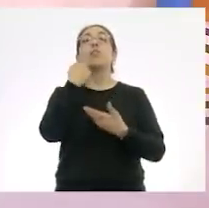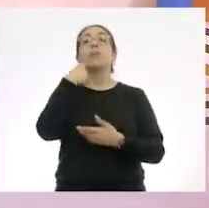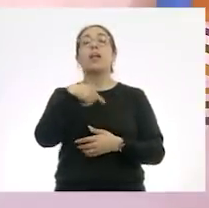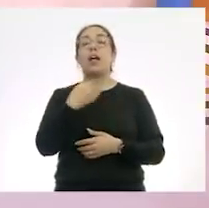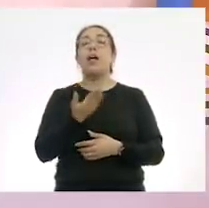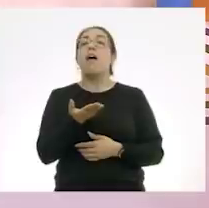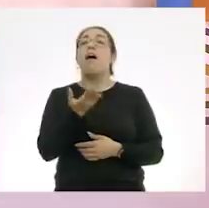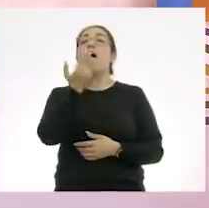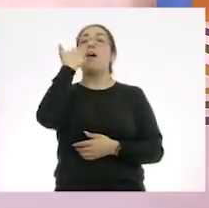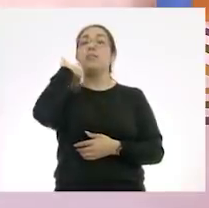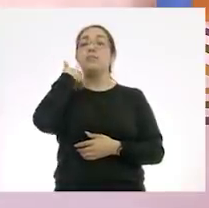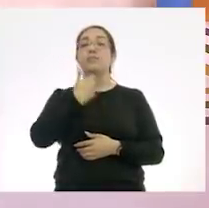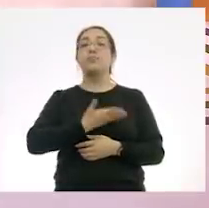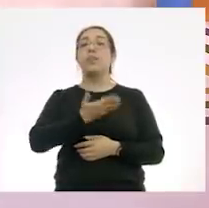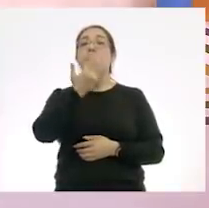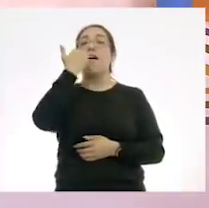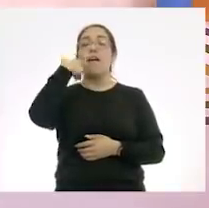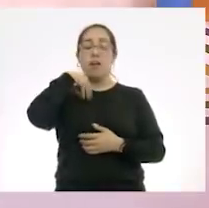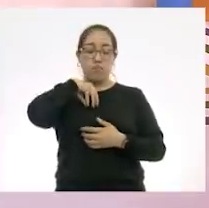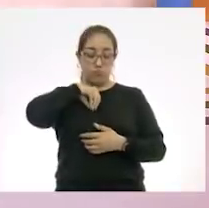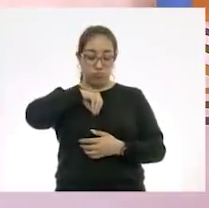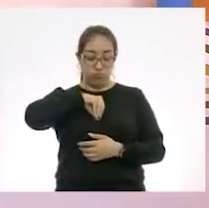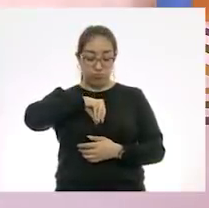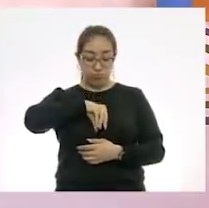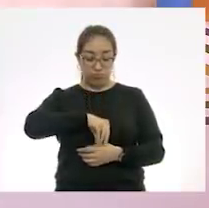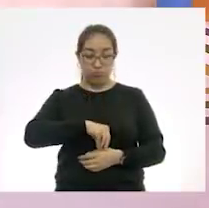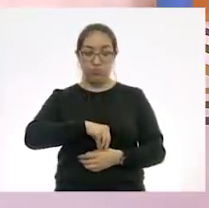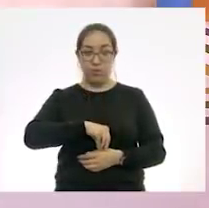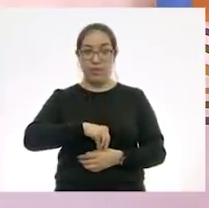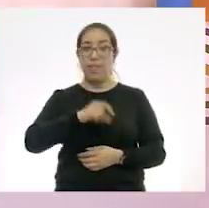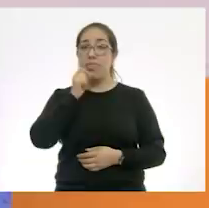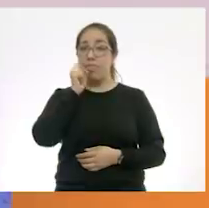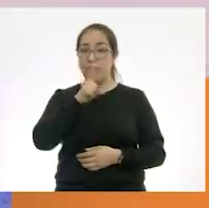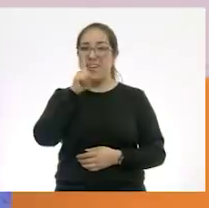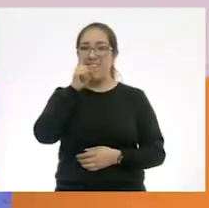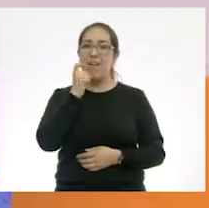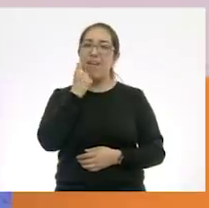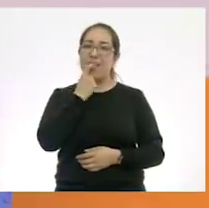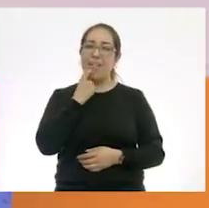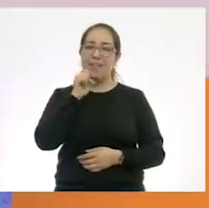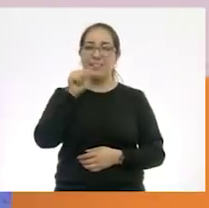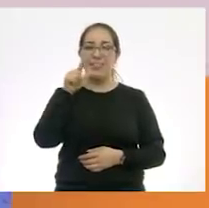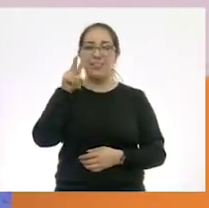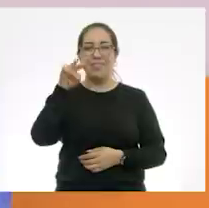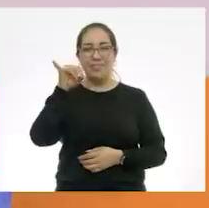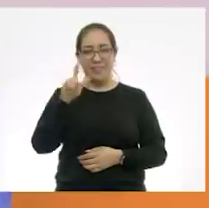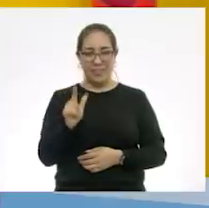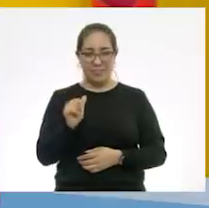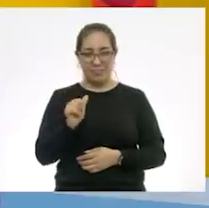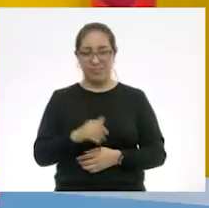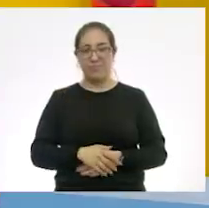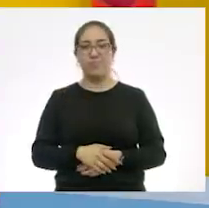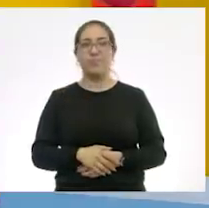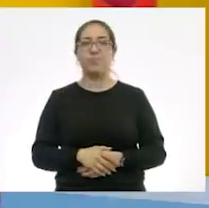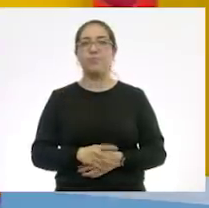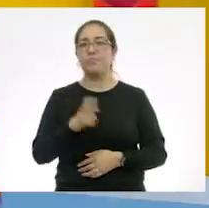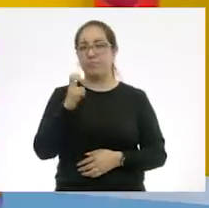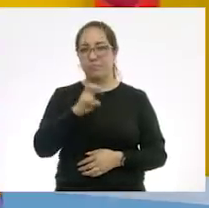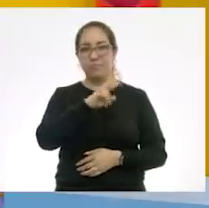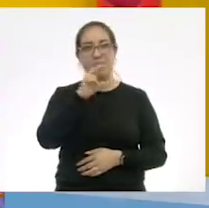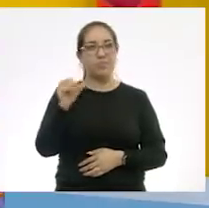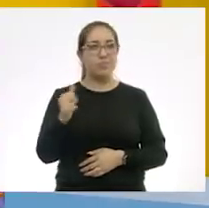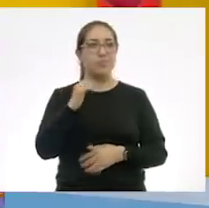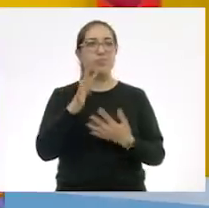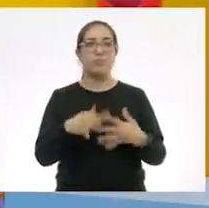la comida hacia dentro de nuestro cuerpo, y la saliva. Exactamente, eso te iba a decir. Me hiciste recordar otra parte